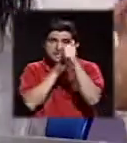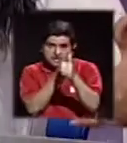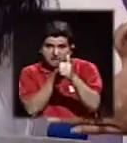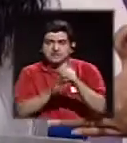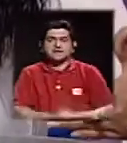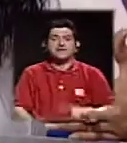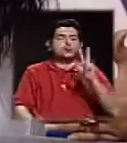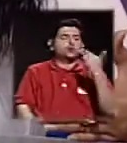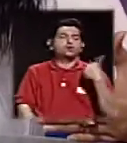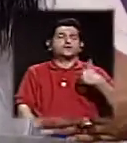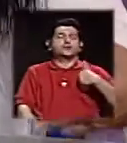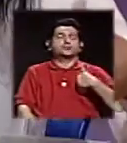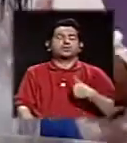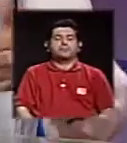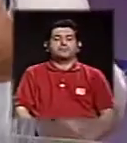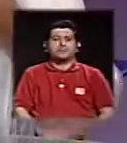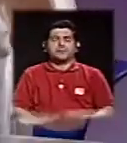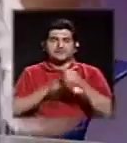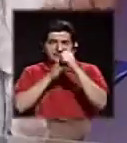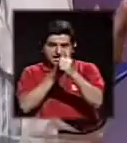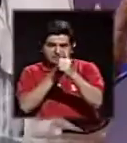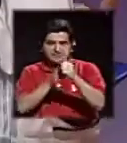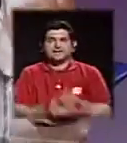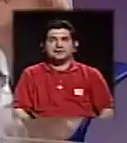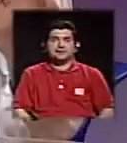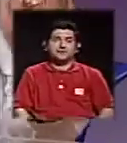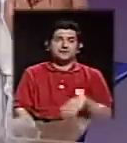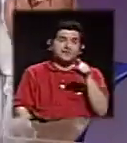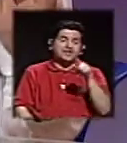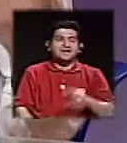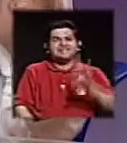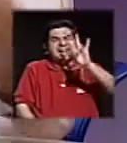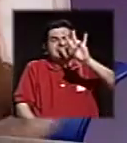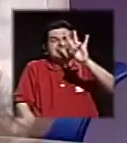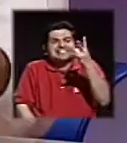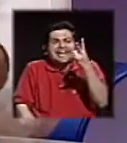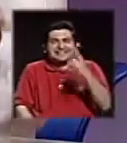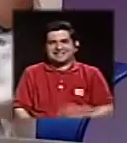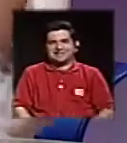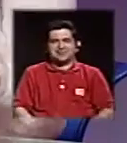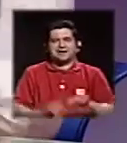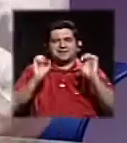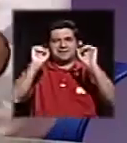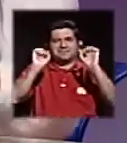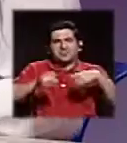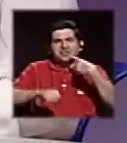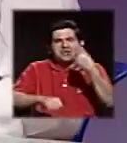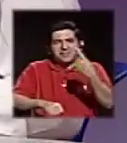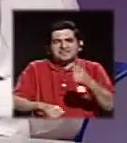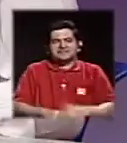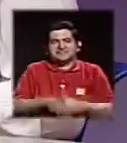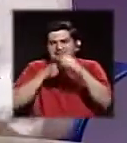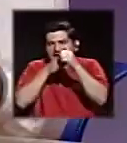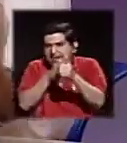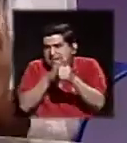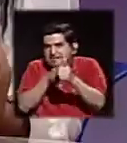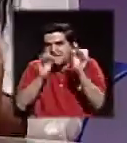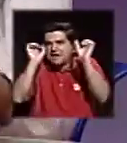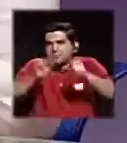y tres hombres encabezando y esa esa séptima curul por decirles el séptimo encabezamiento